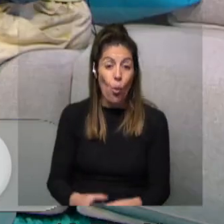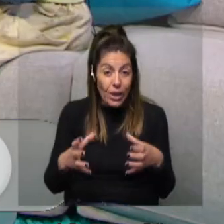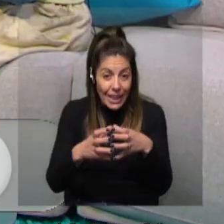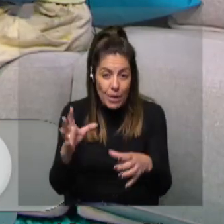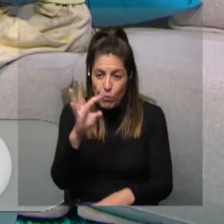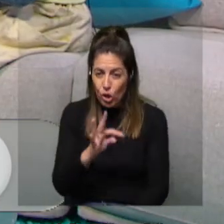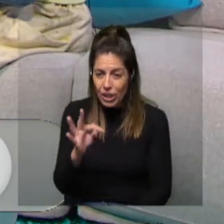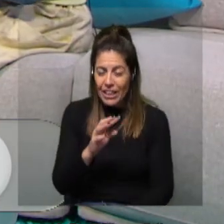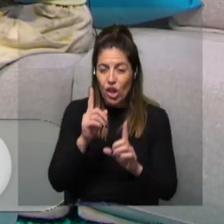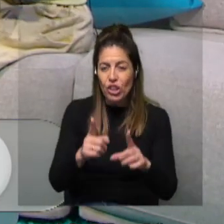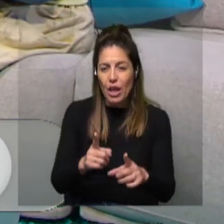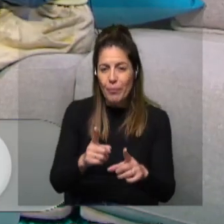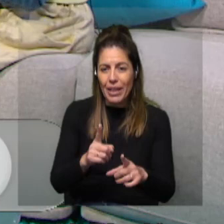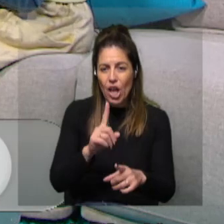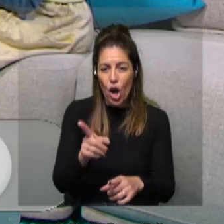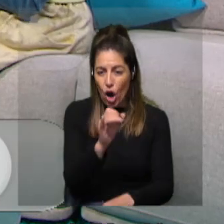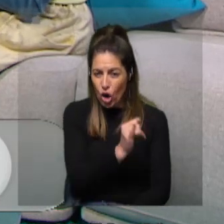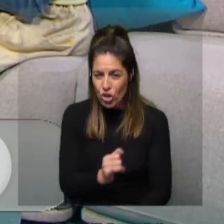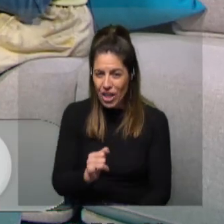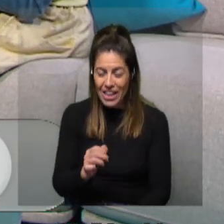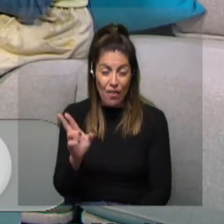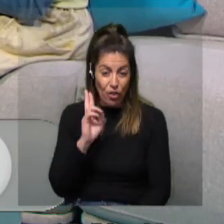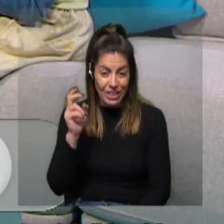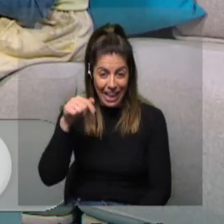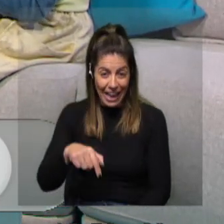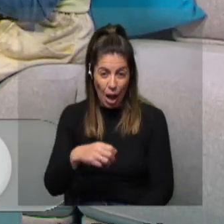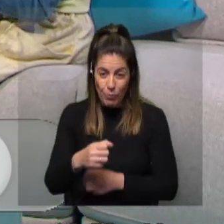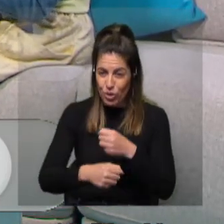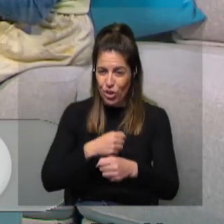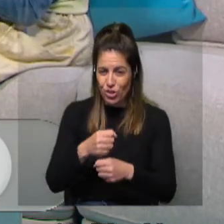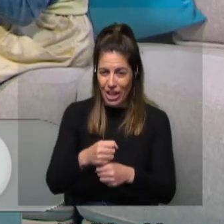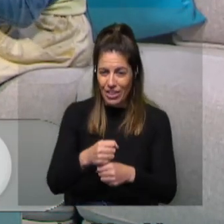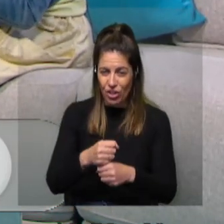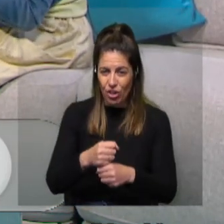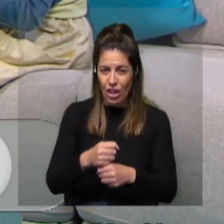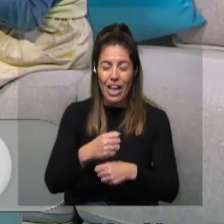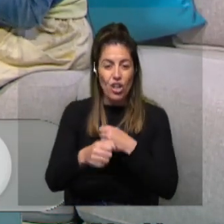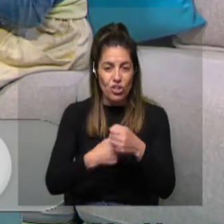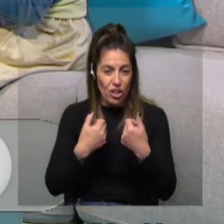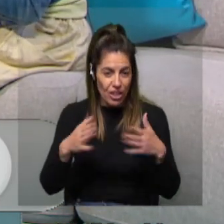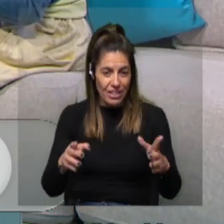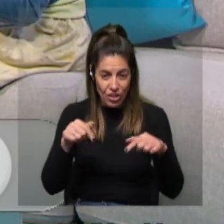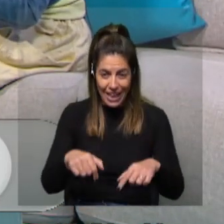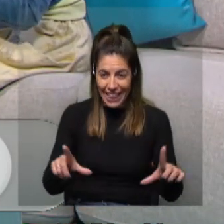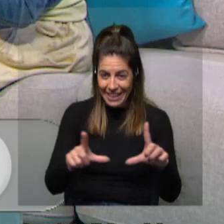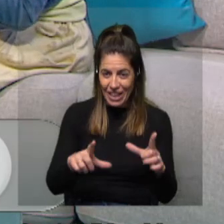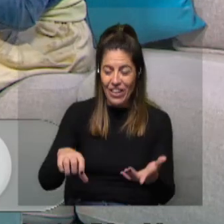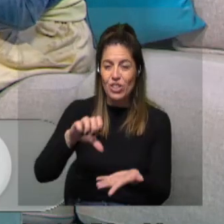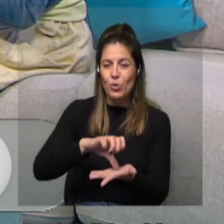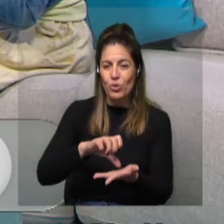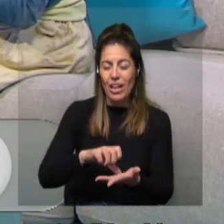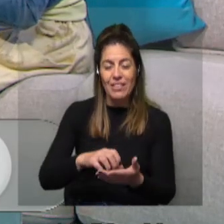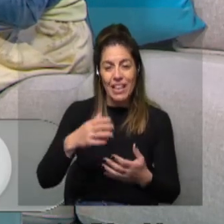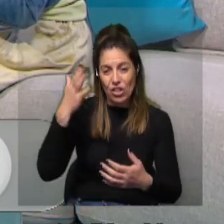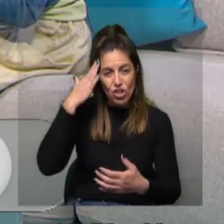tenés a Ismael González, que fue sonidista de esta casa por muchos años, sobre todo los años de inicio de esta casa, así que sé que las